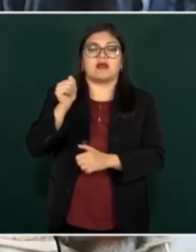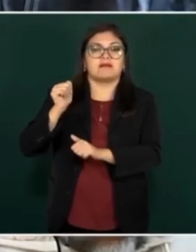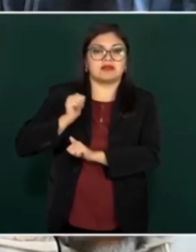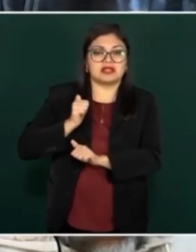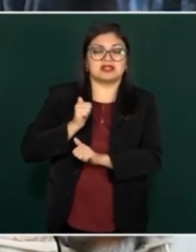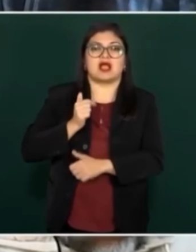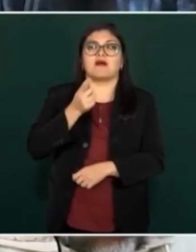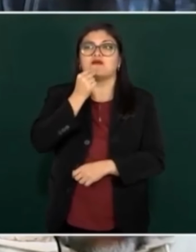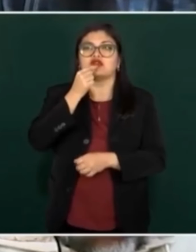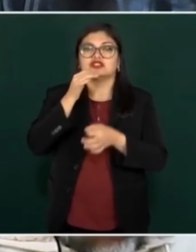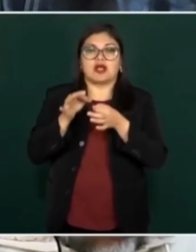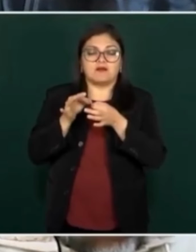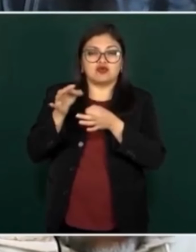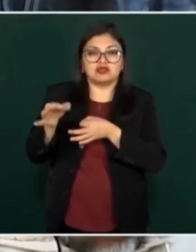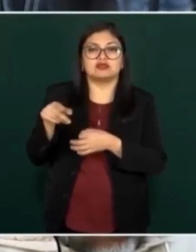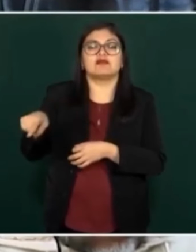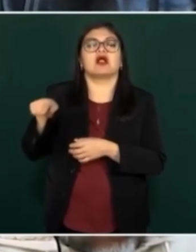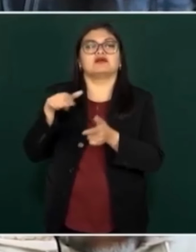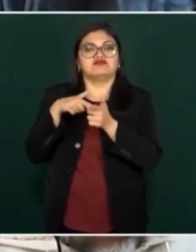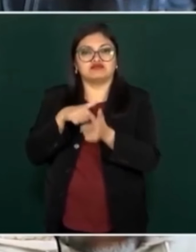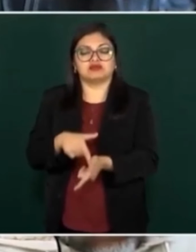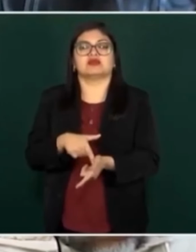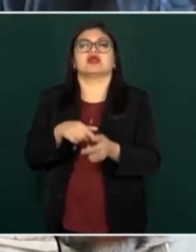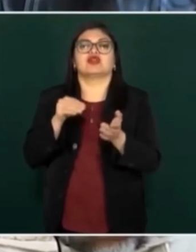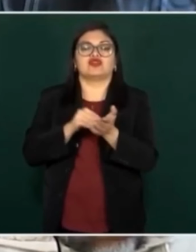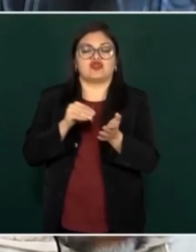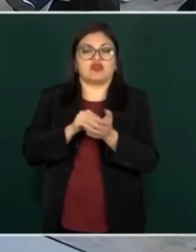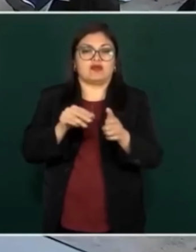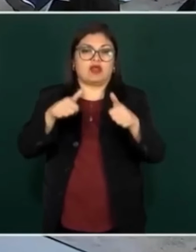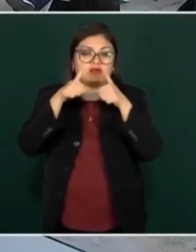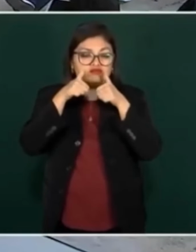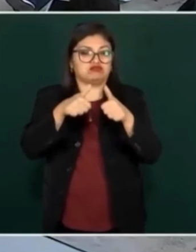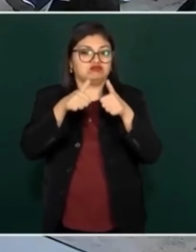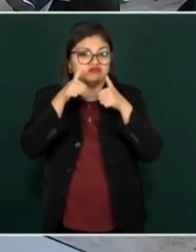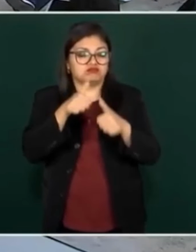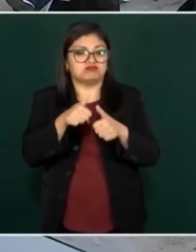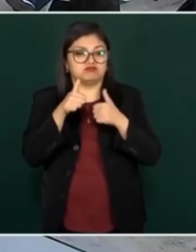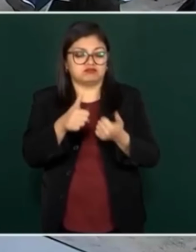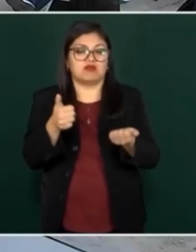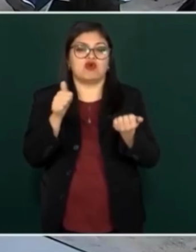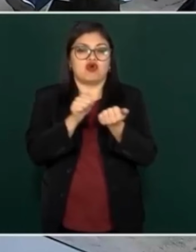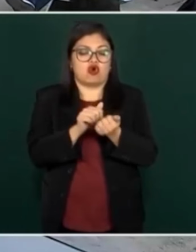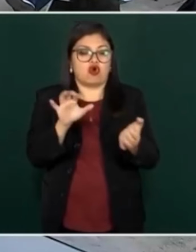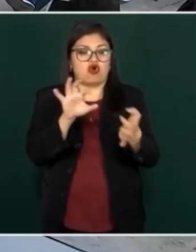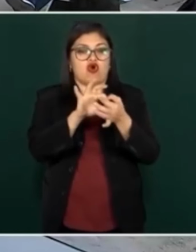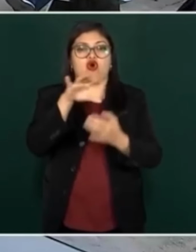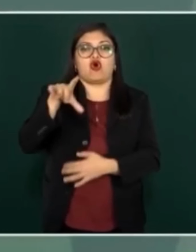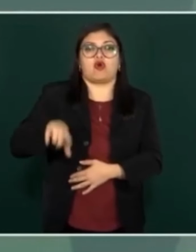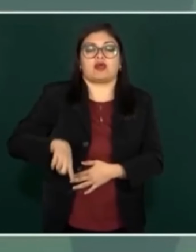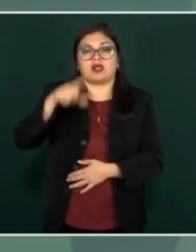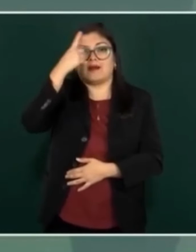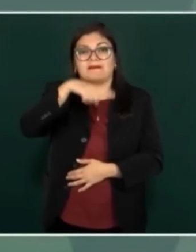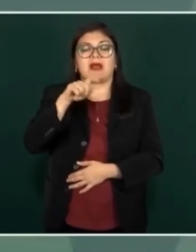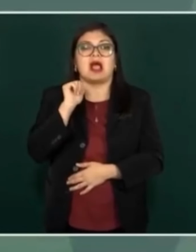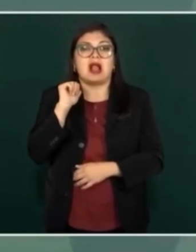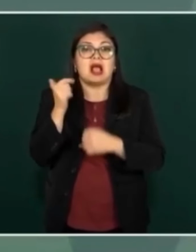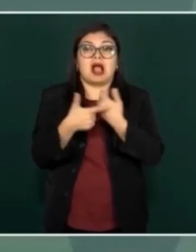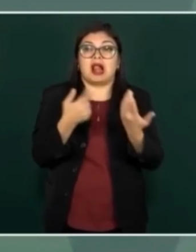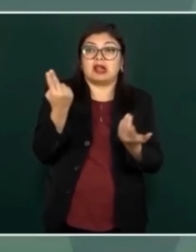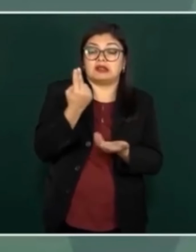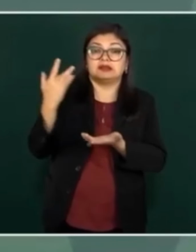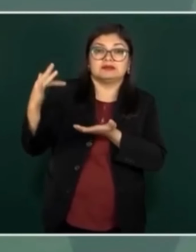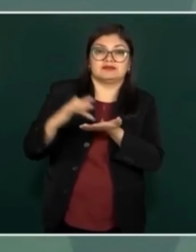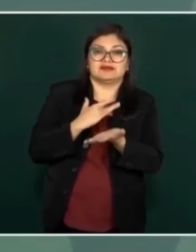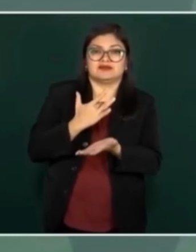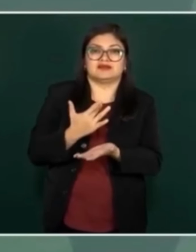haciendo esta actividad y en coordinación con el gobierno del estado para los apoyos que se requieran en